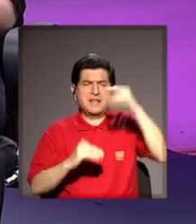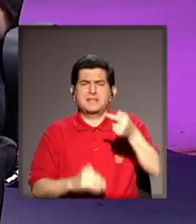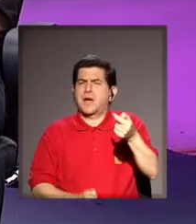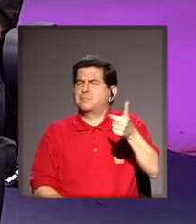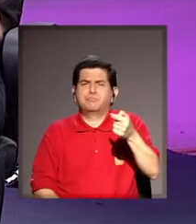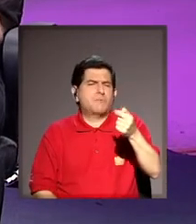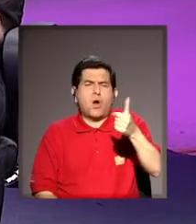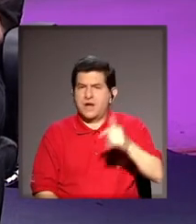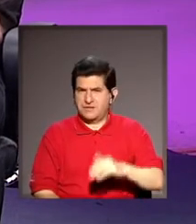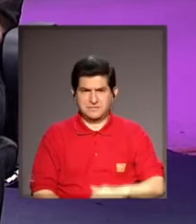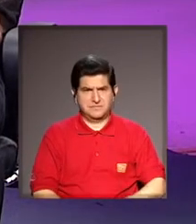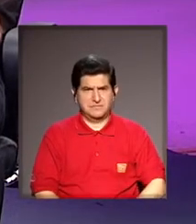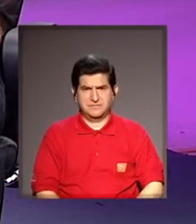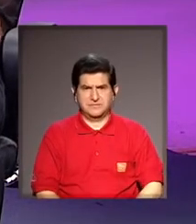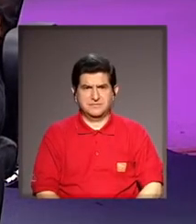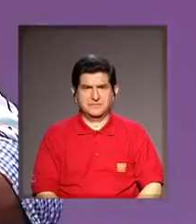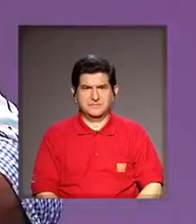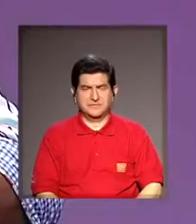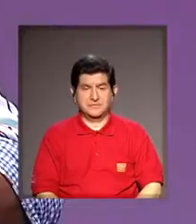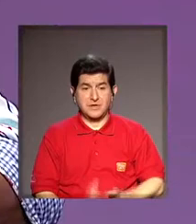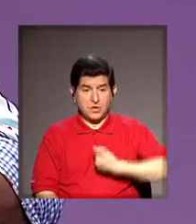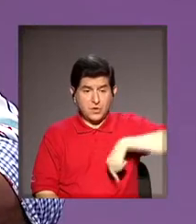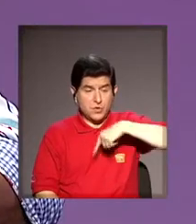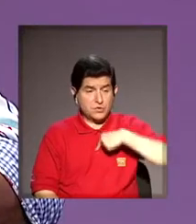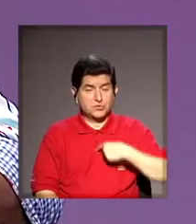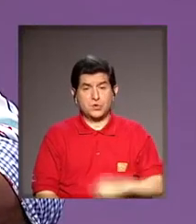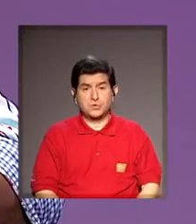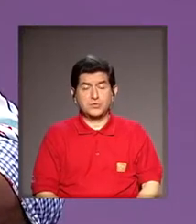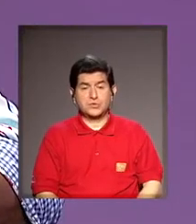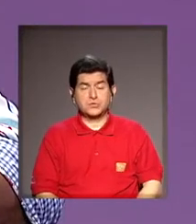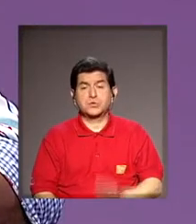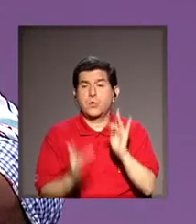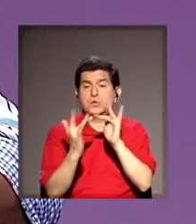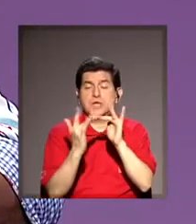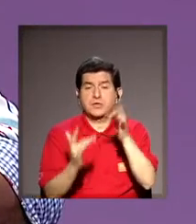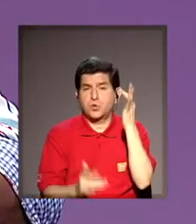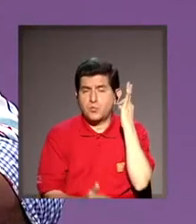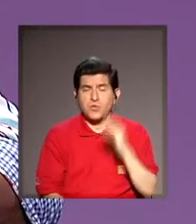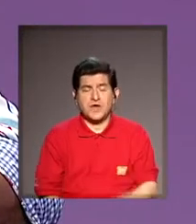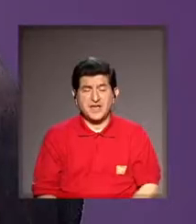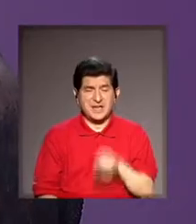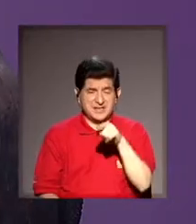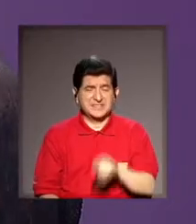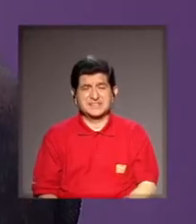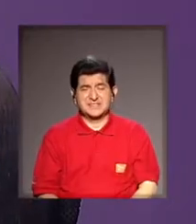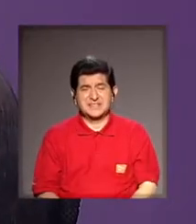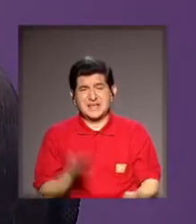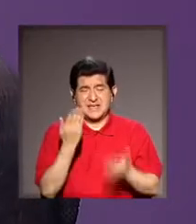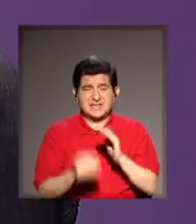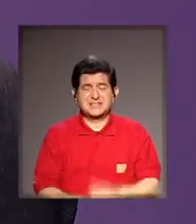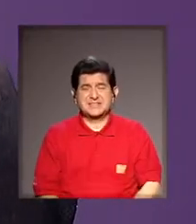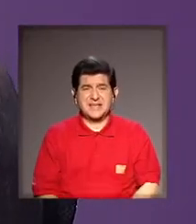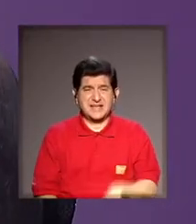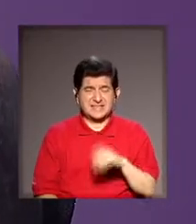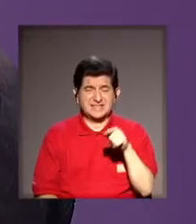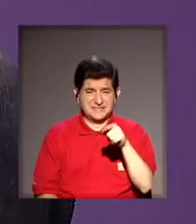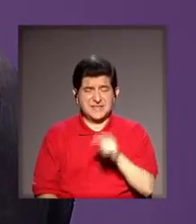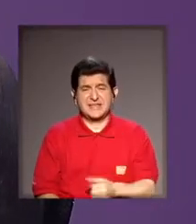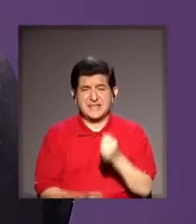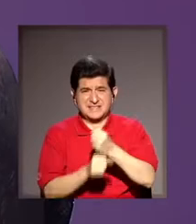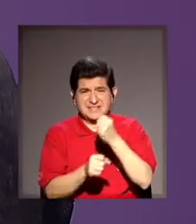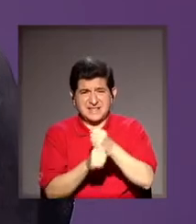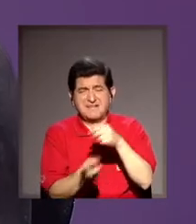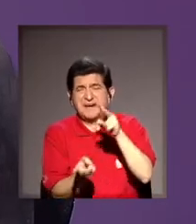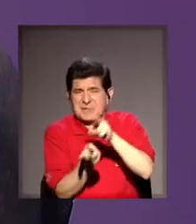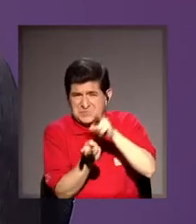poquitas este acercarnos a mujeres que hacen trabajo sexual y trabajo de calle de verdad en san josé